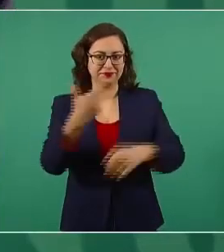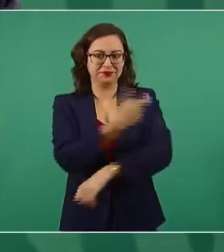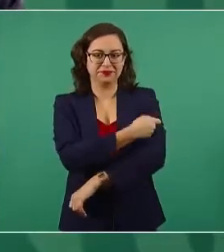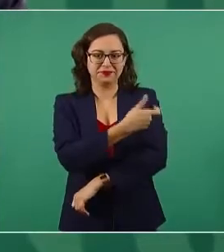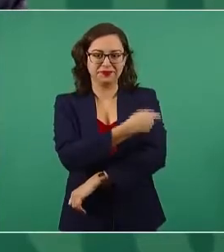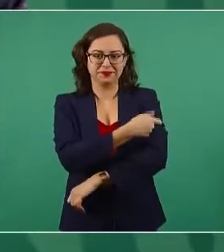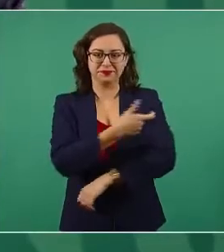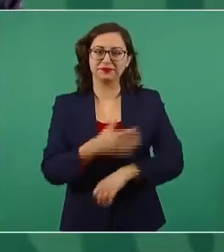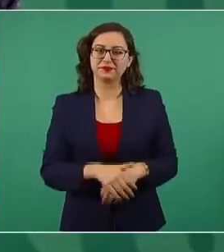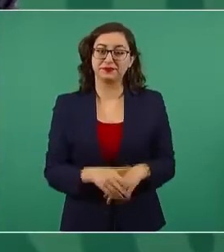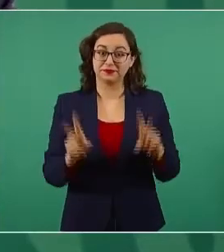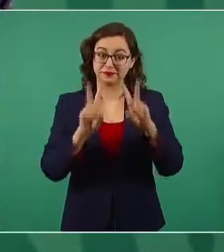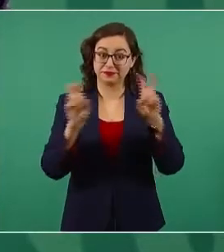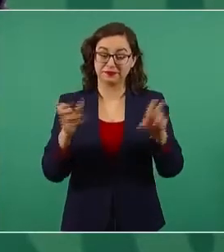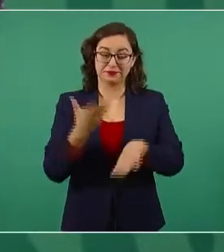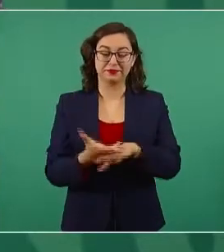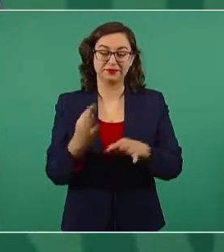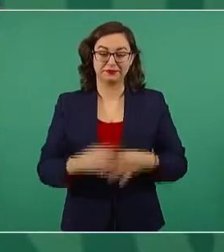porque es muy importante